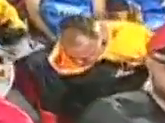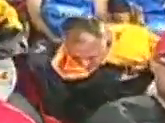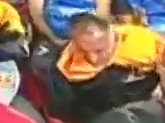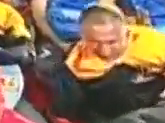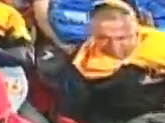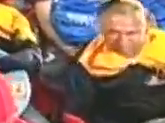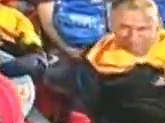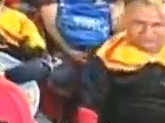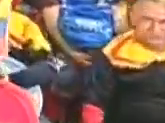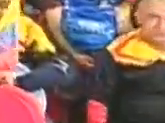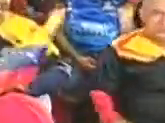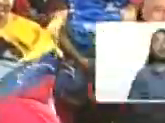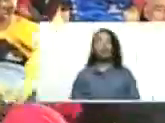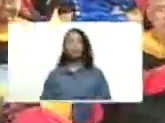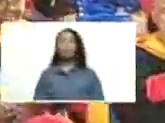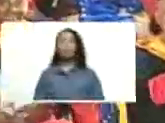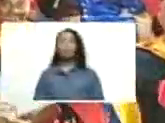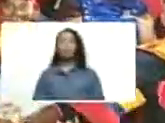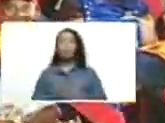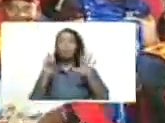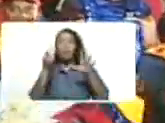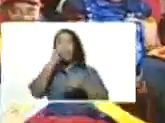Siete años de trabajo, de esfuerzo.